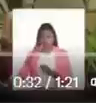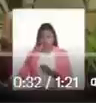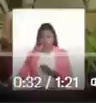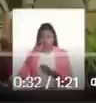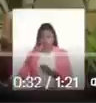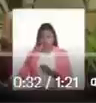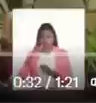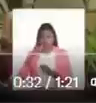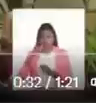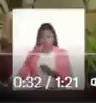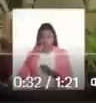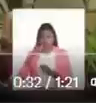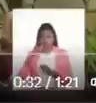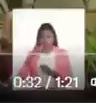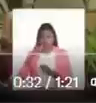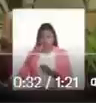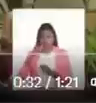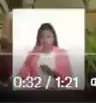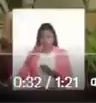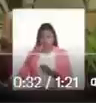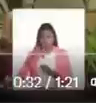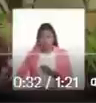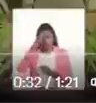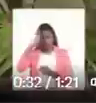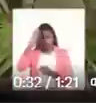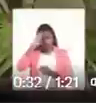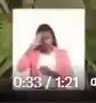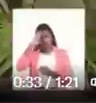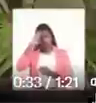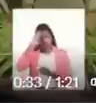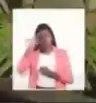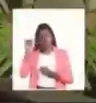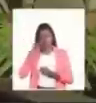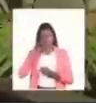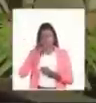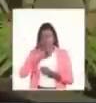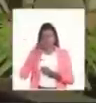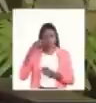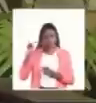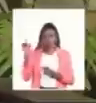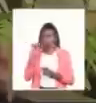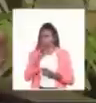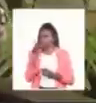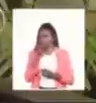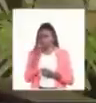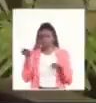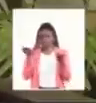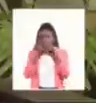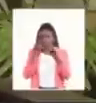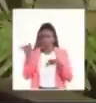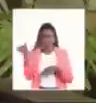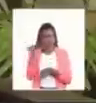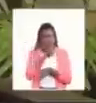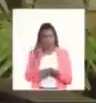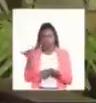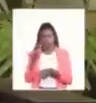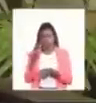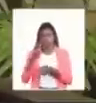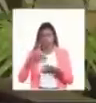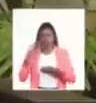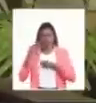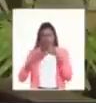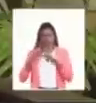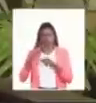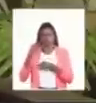es que no lo dijo, porque está diciendo que no lo dijo. Y como un eje central, es parte de lo que hoy queremos hacer